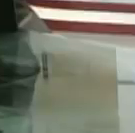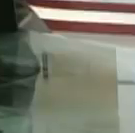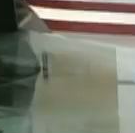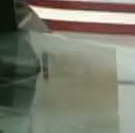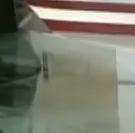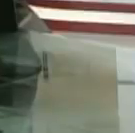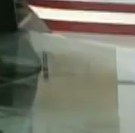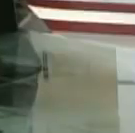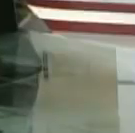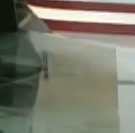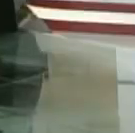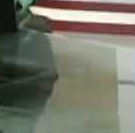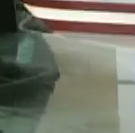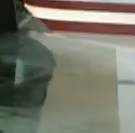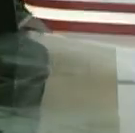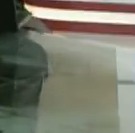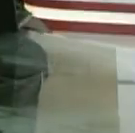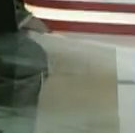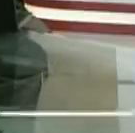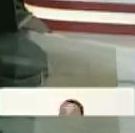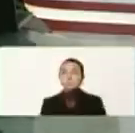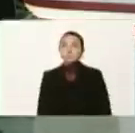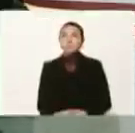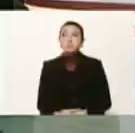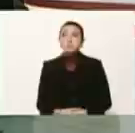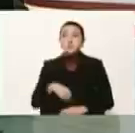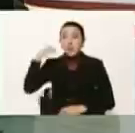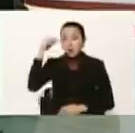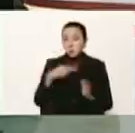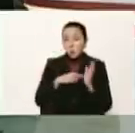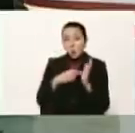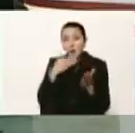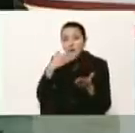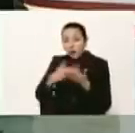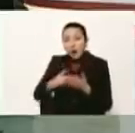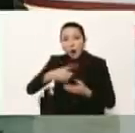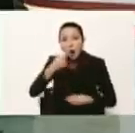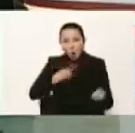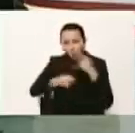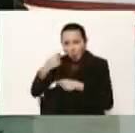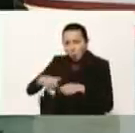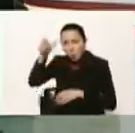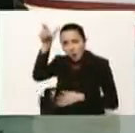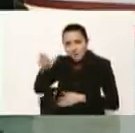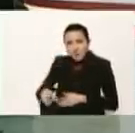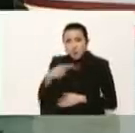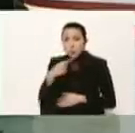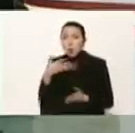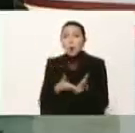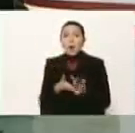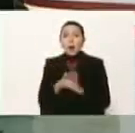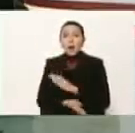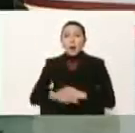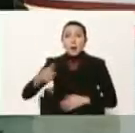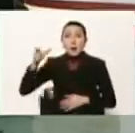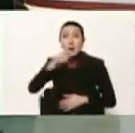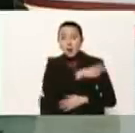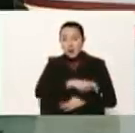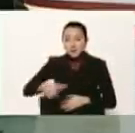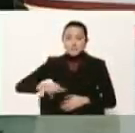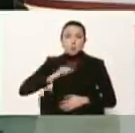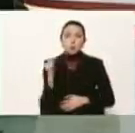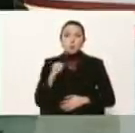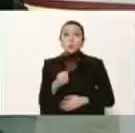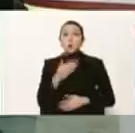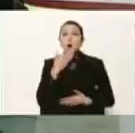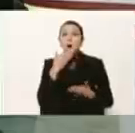se presentó un video el cual ellos agradecían a los cuerpos de seguridad este despliegue realizado para garantizar